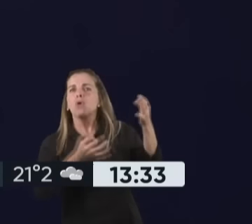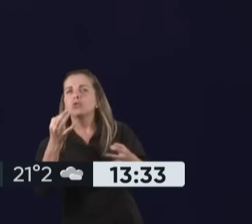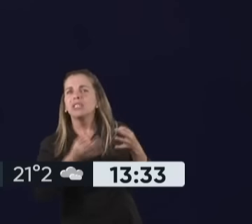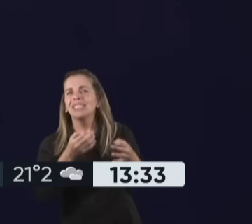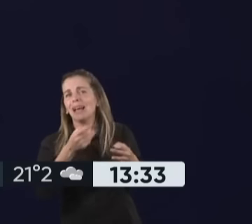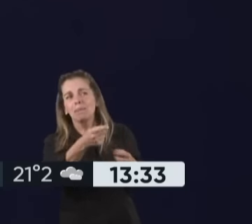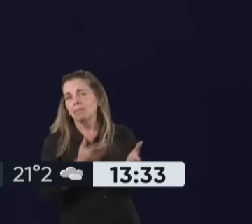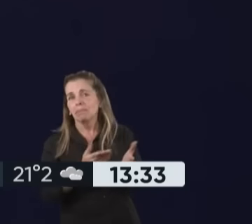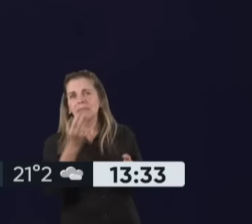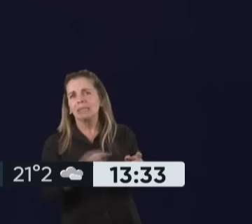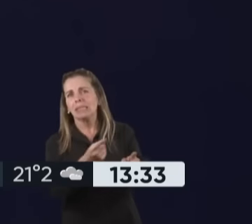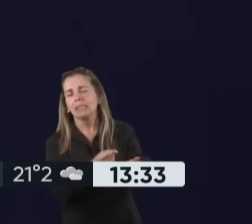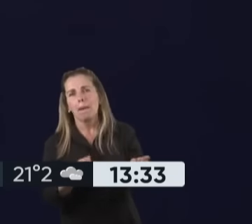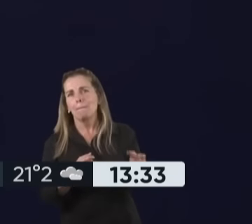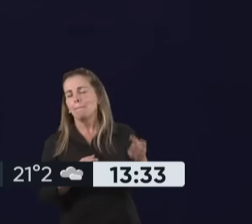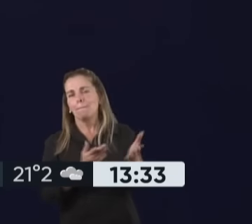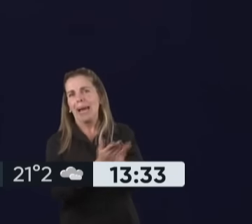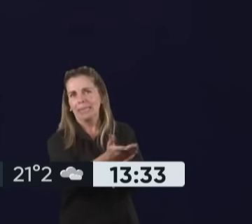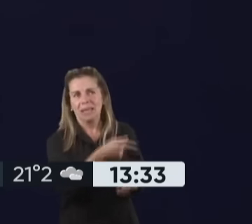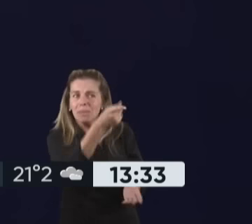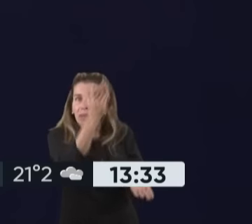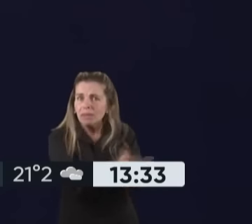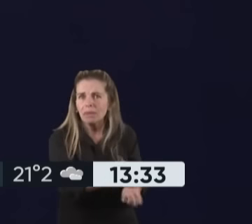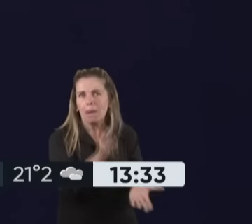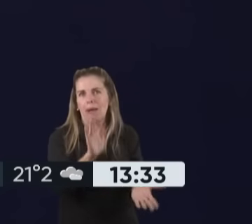tu vida, porque las hiciste y las vas a pagar.